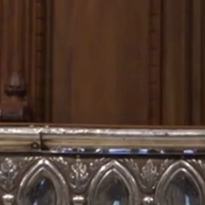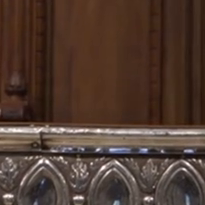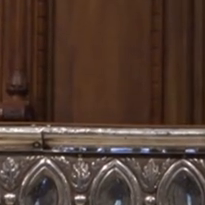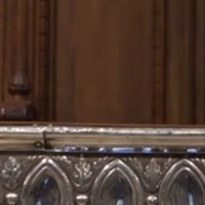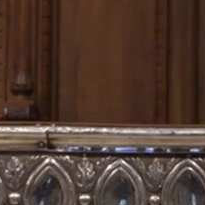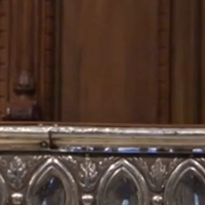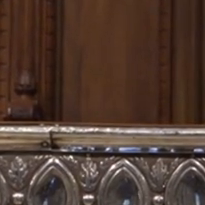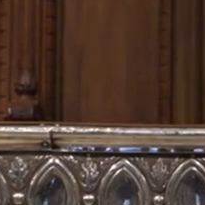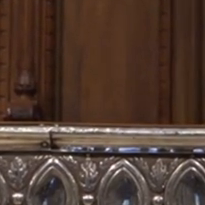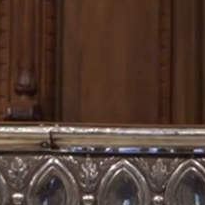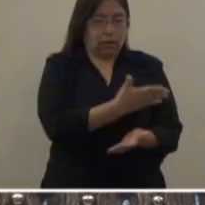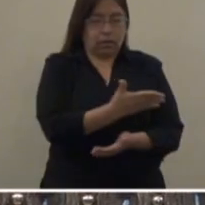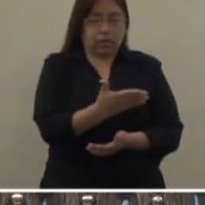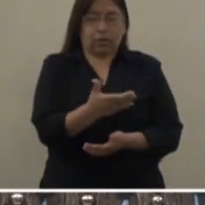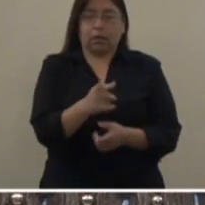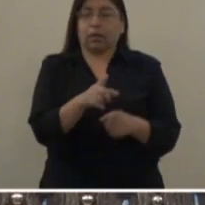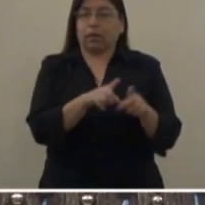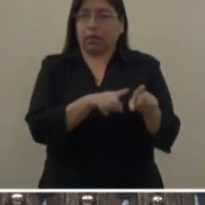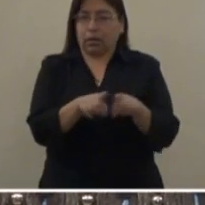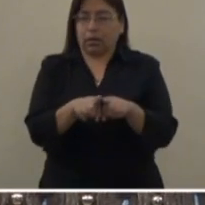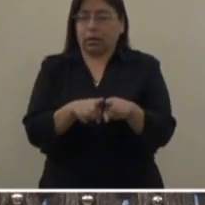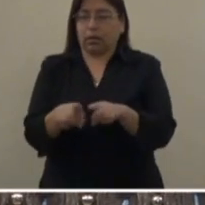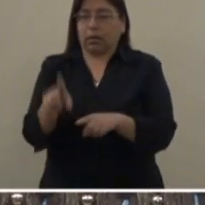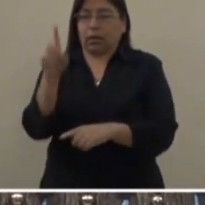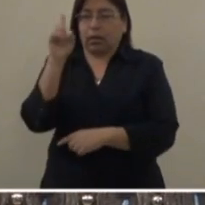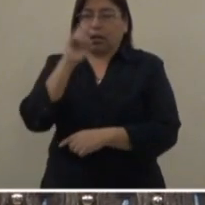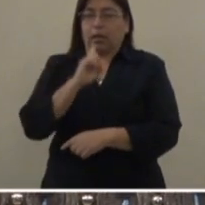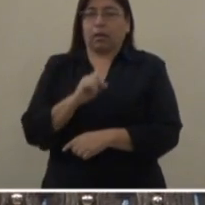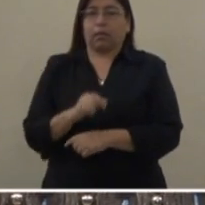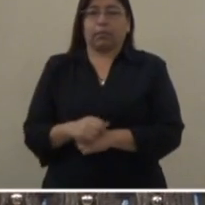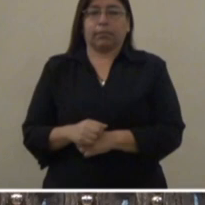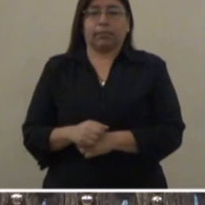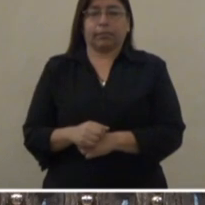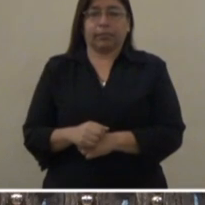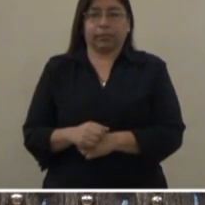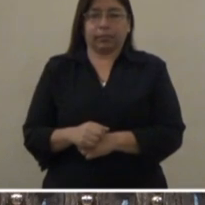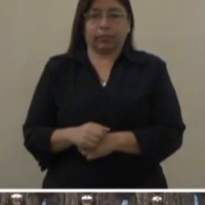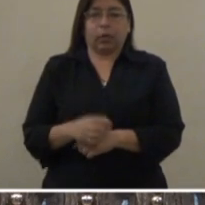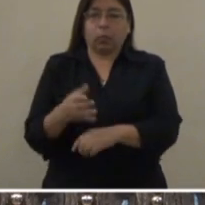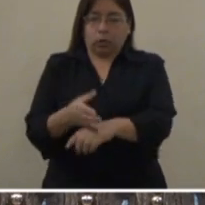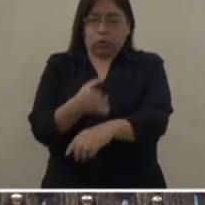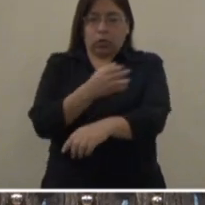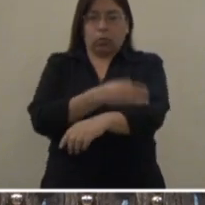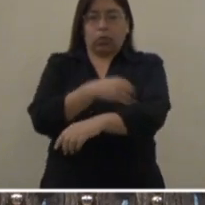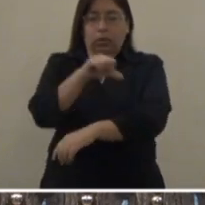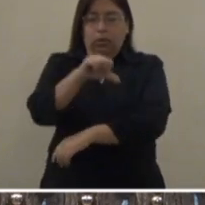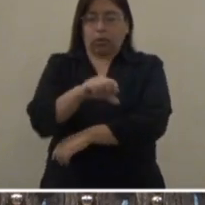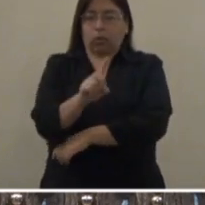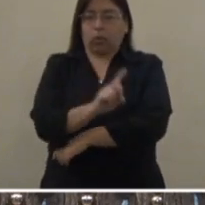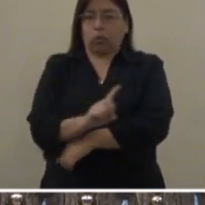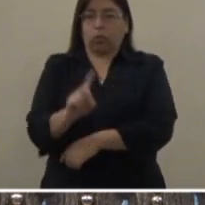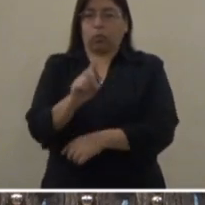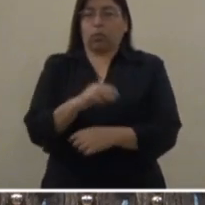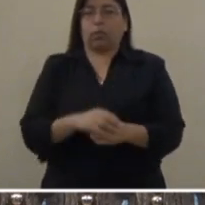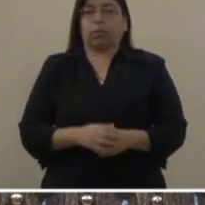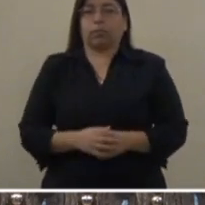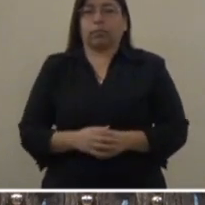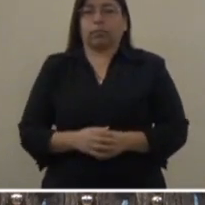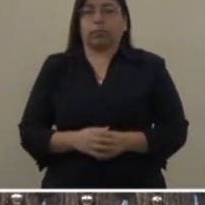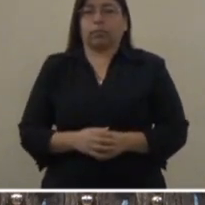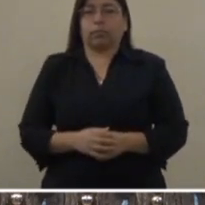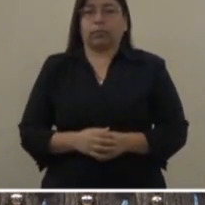gracias, hermanas y hermanos, por acompañarnos este domingo en la